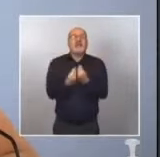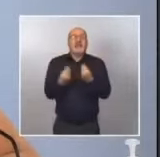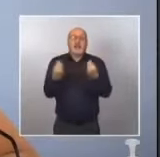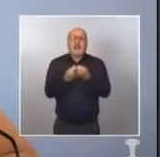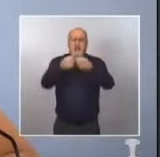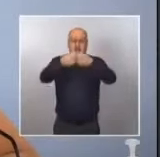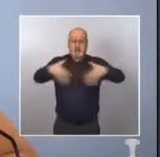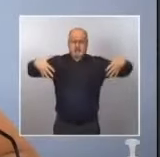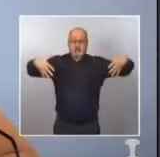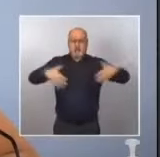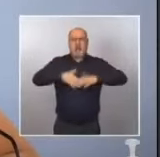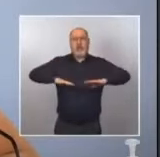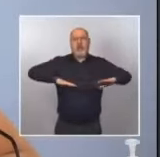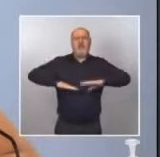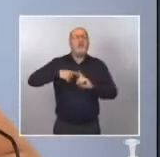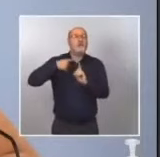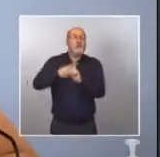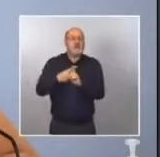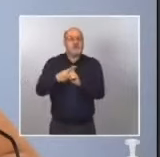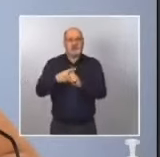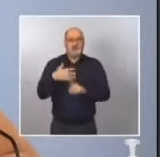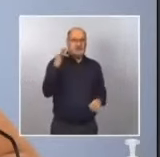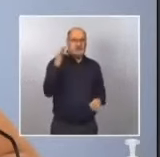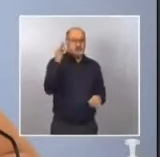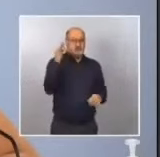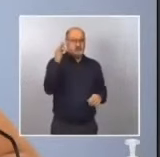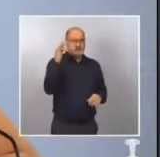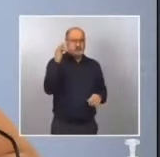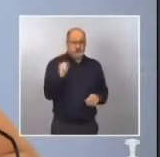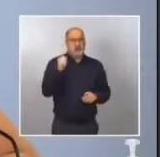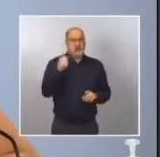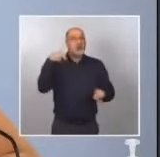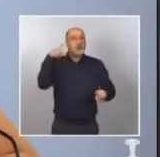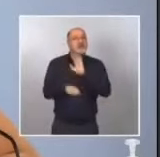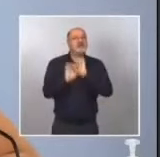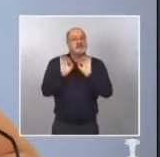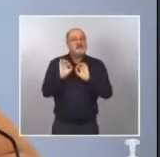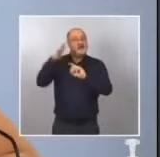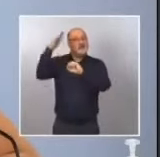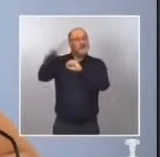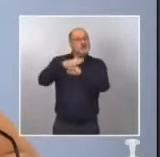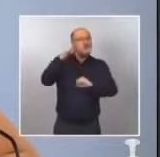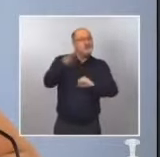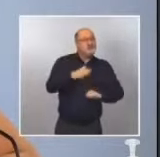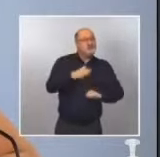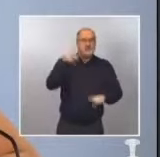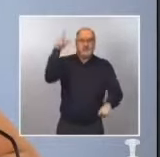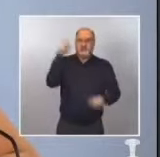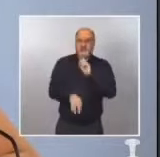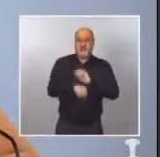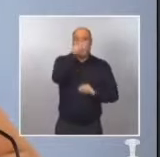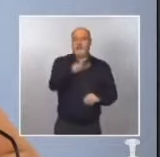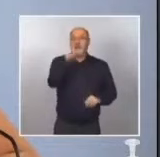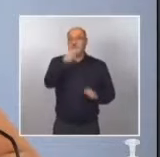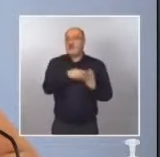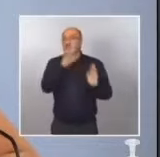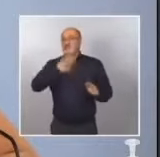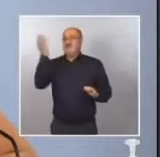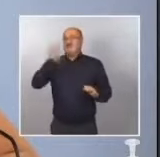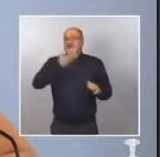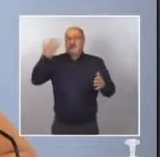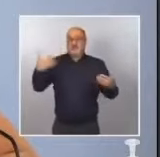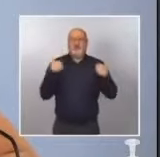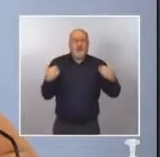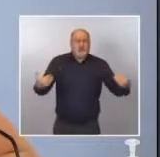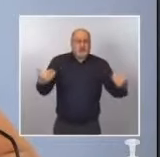positiva para hacer frente a las discriminaciones que con más frecuencia las personas lgtbi sufren en los principales ámbitos en